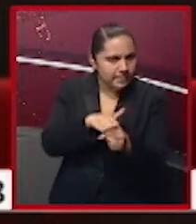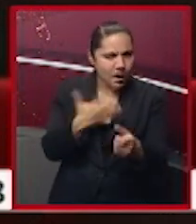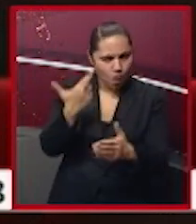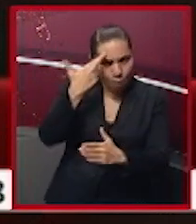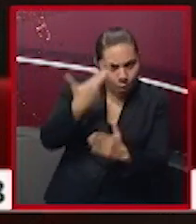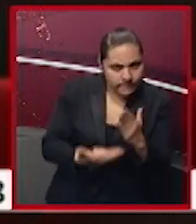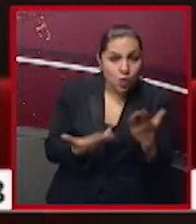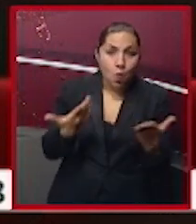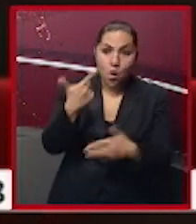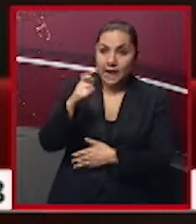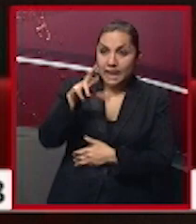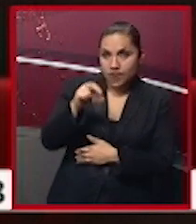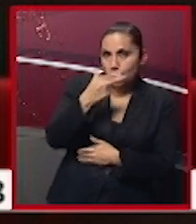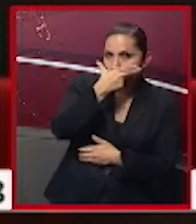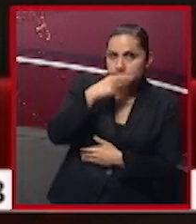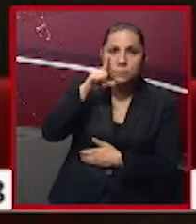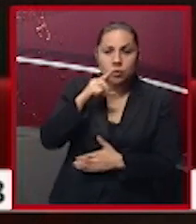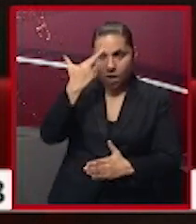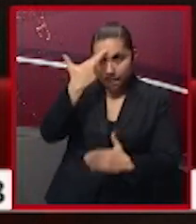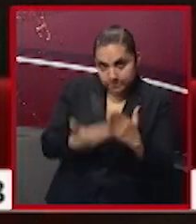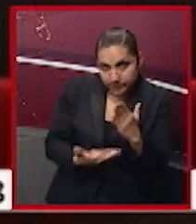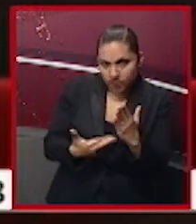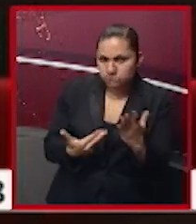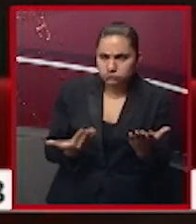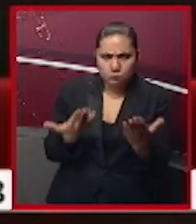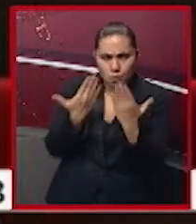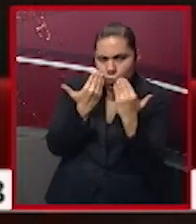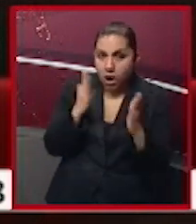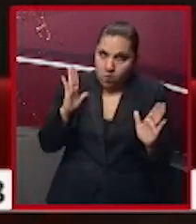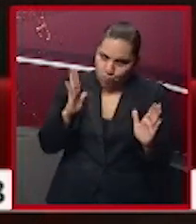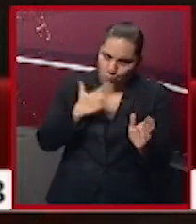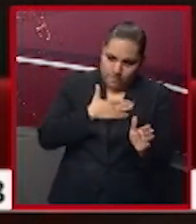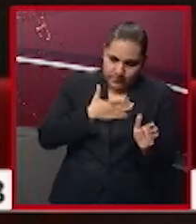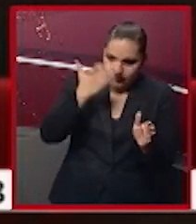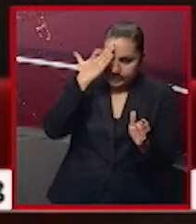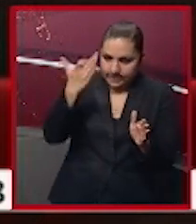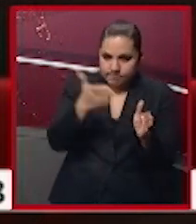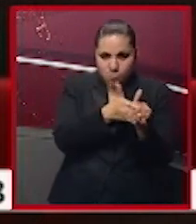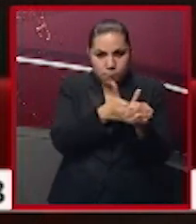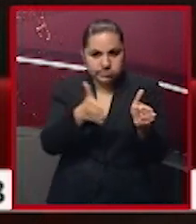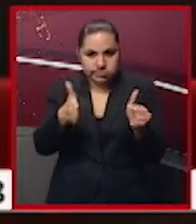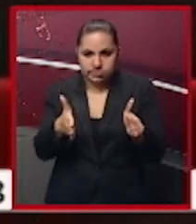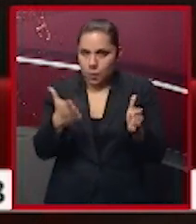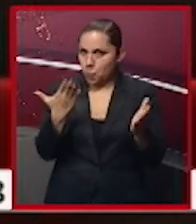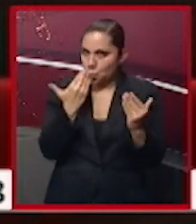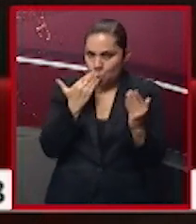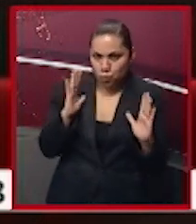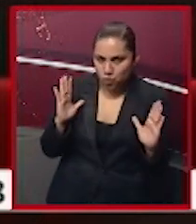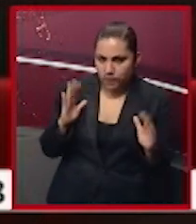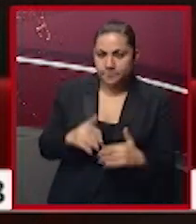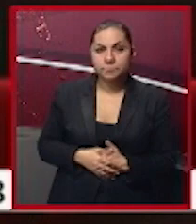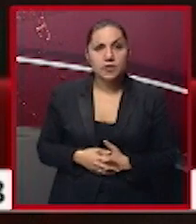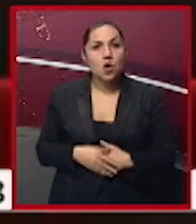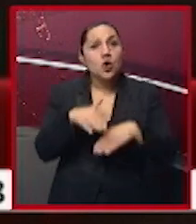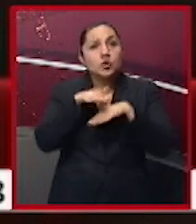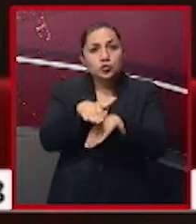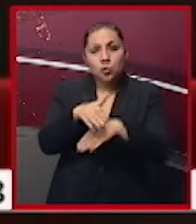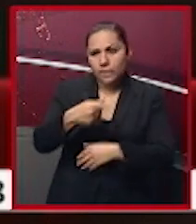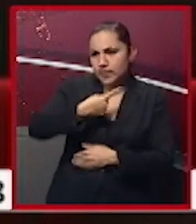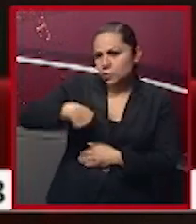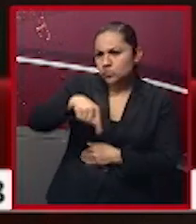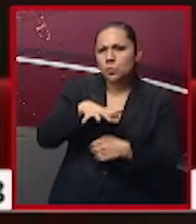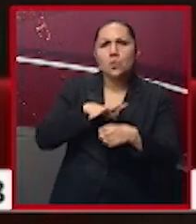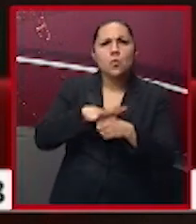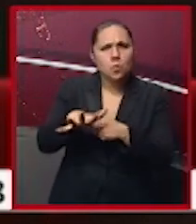al menos en esta administración. En lo que respecta a las acciones para promover la igualdad